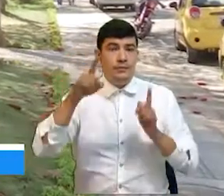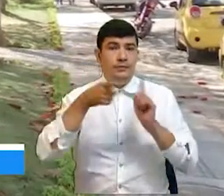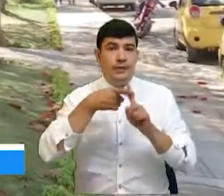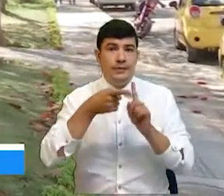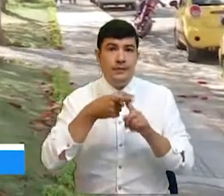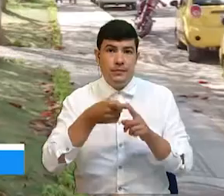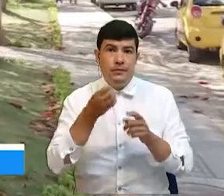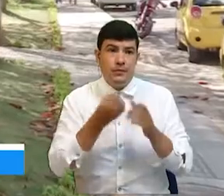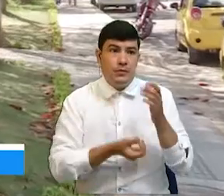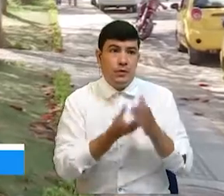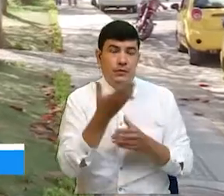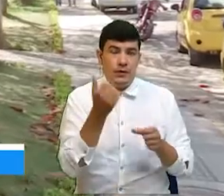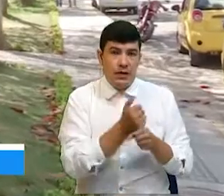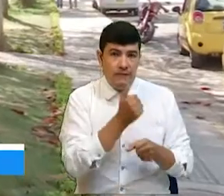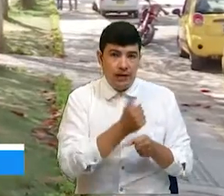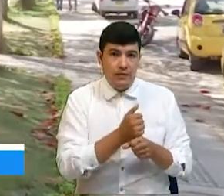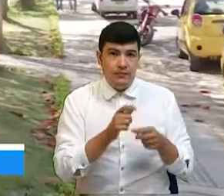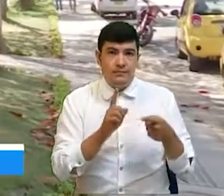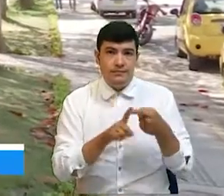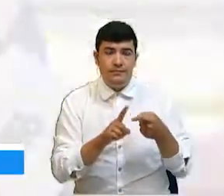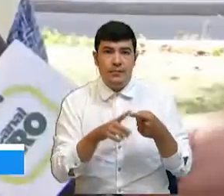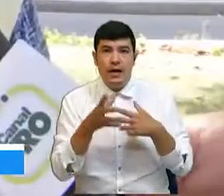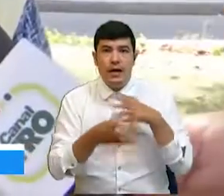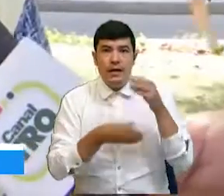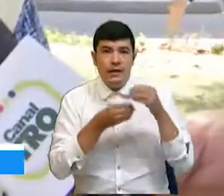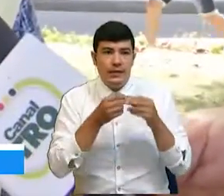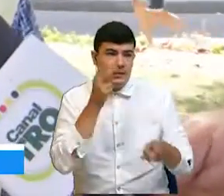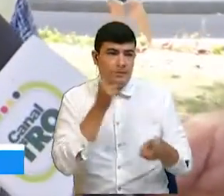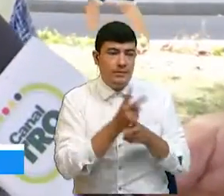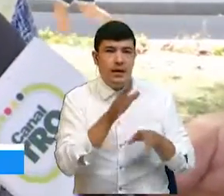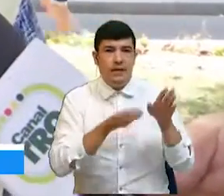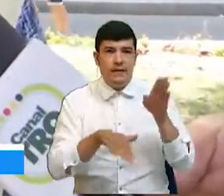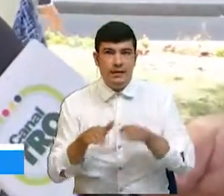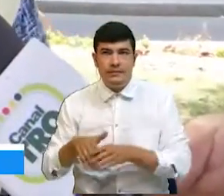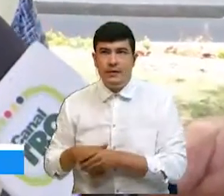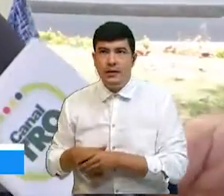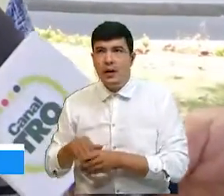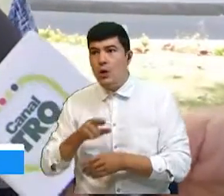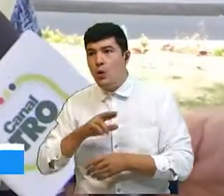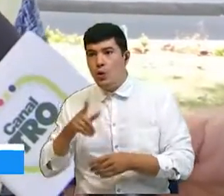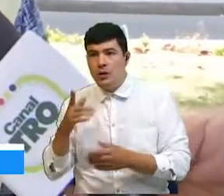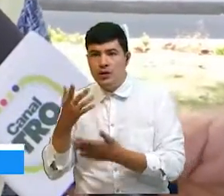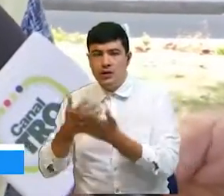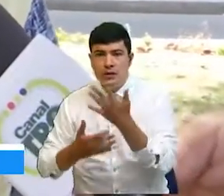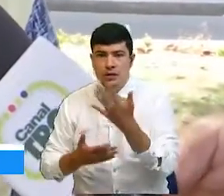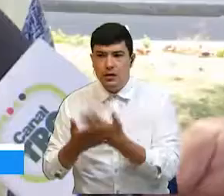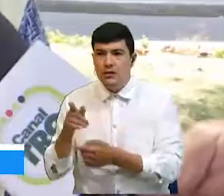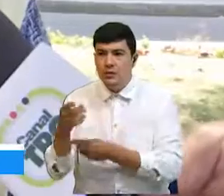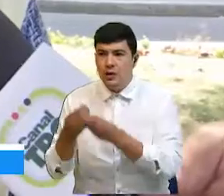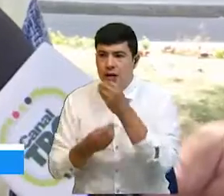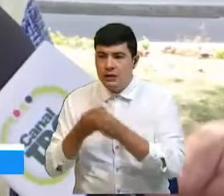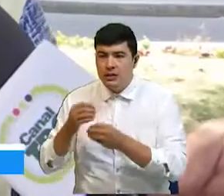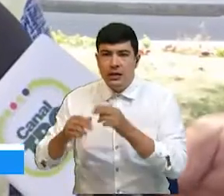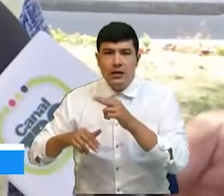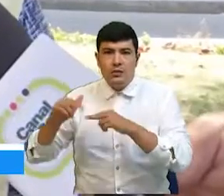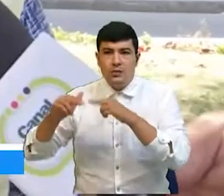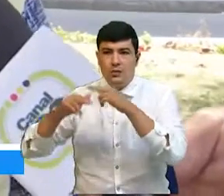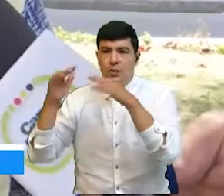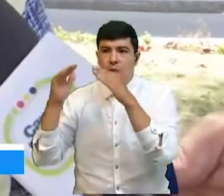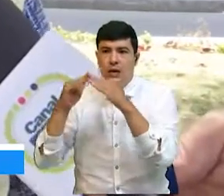¿no? Y sobre la inseguridad. La otra mano es la infraestructura. Hacen edificios, hacen casas y vías no